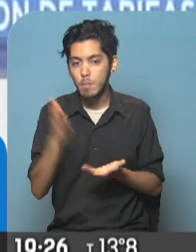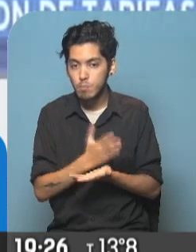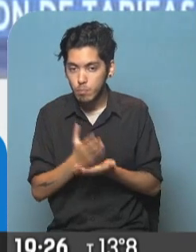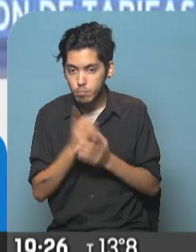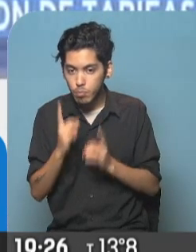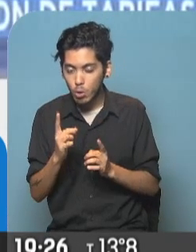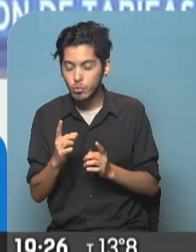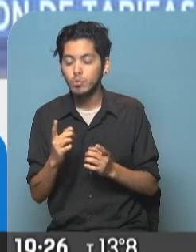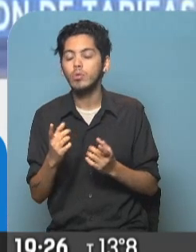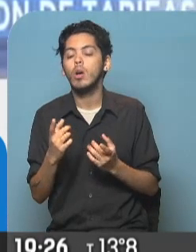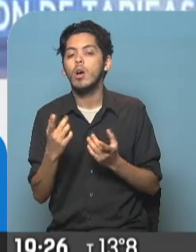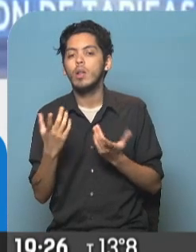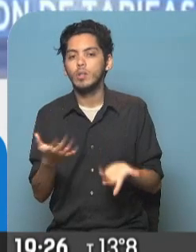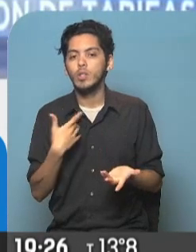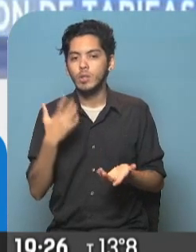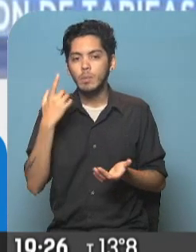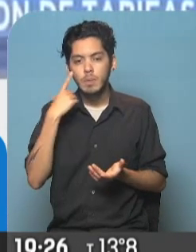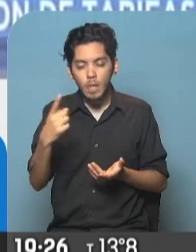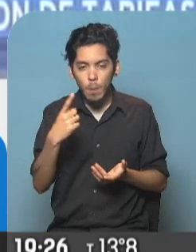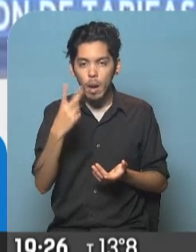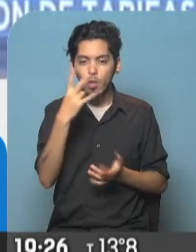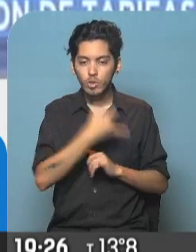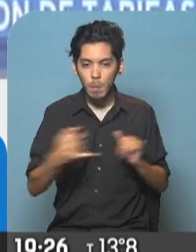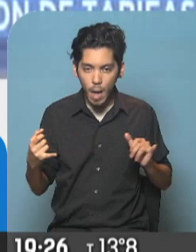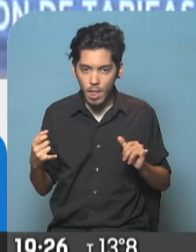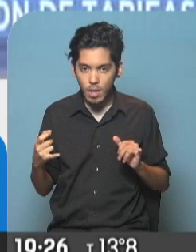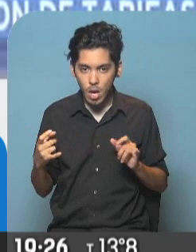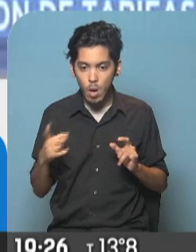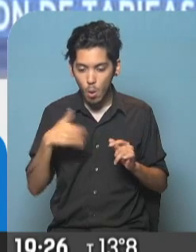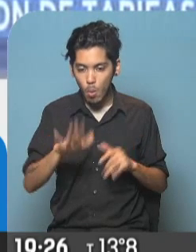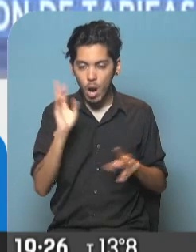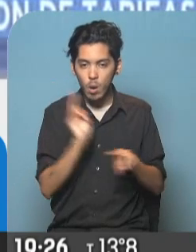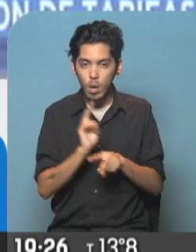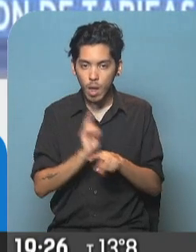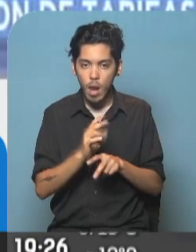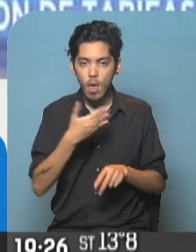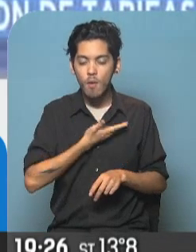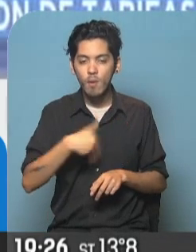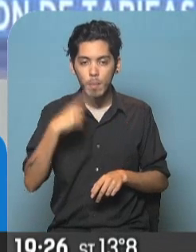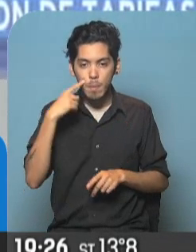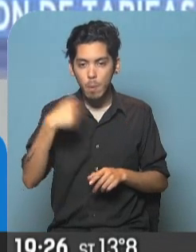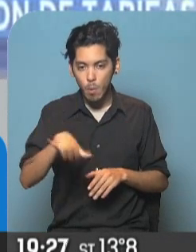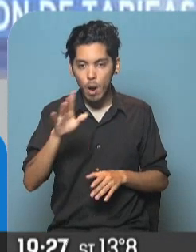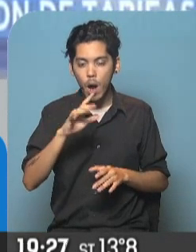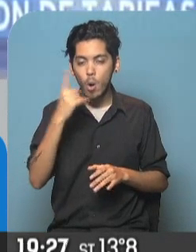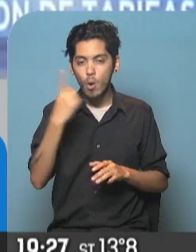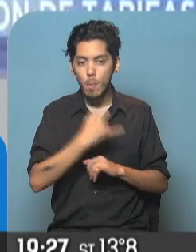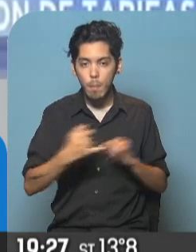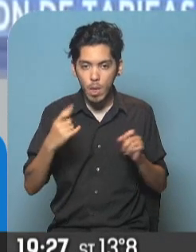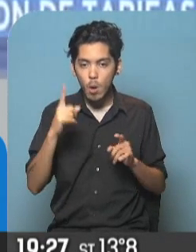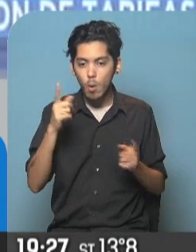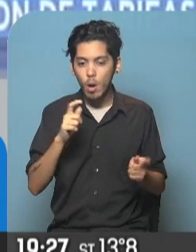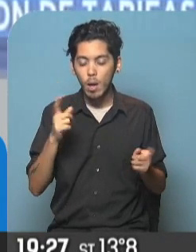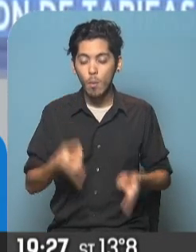déficit fiscal está proyectado en la zona de 2 y medio es lo que va a monitorear el fmi para después llevar un y medio con lo cual retrotraer